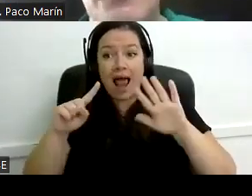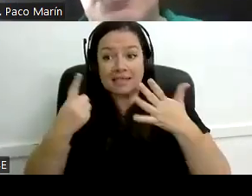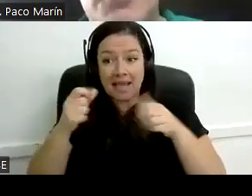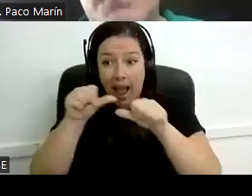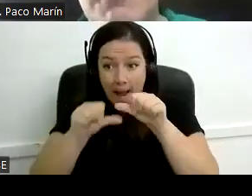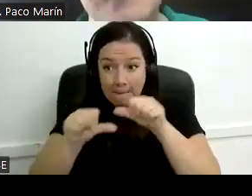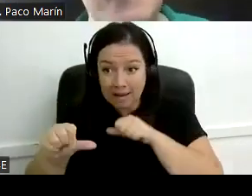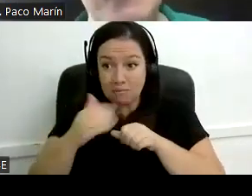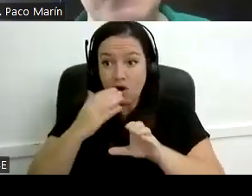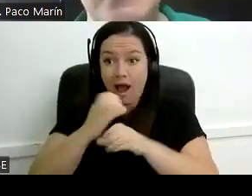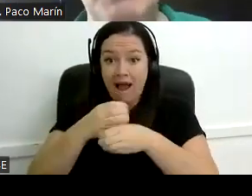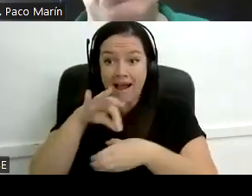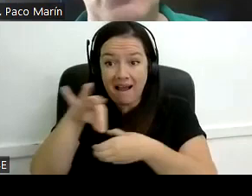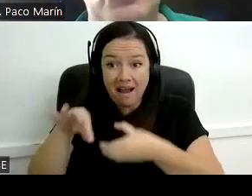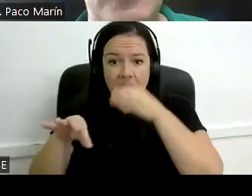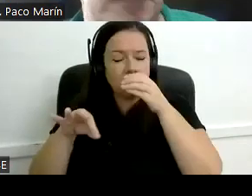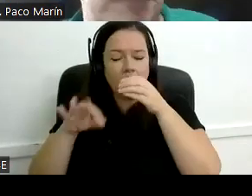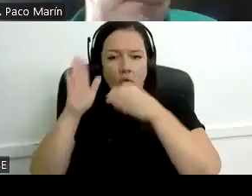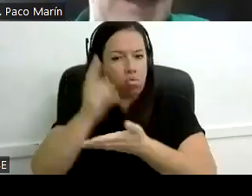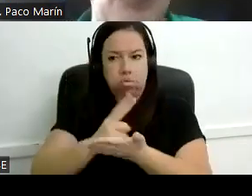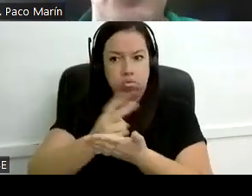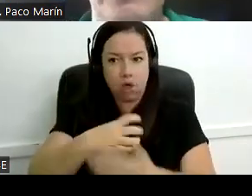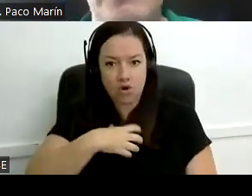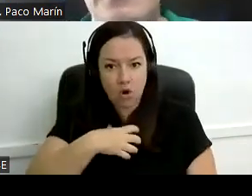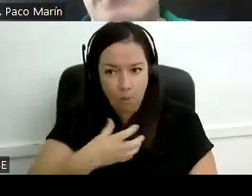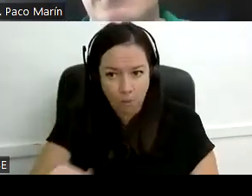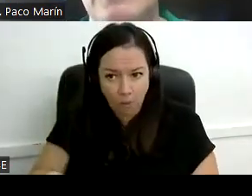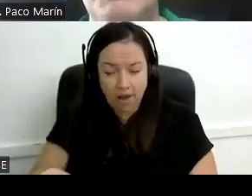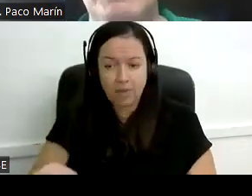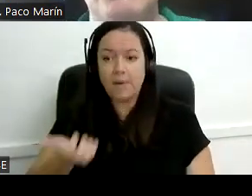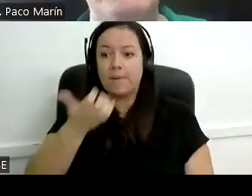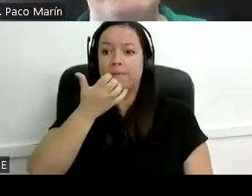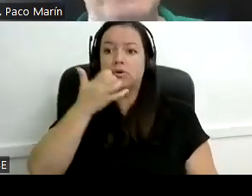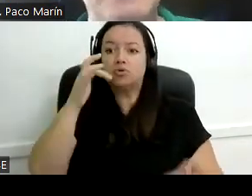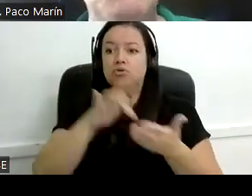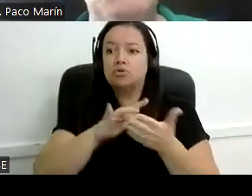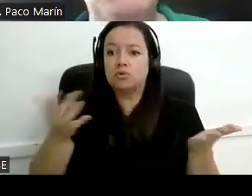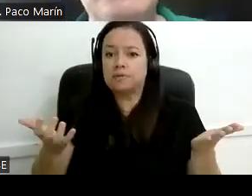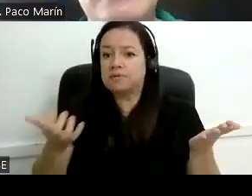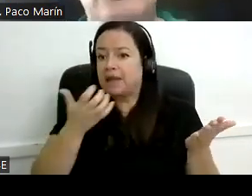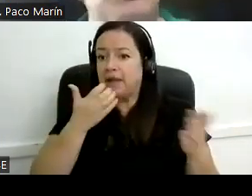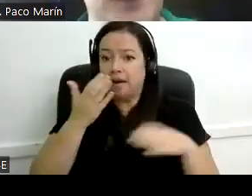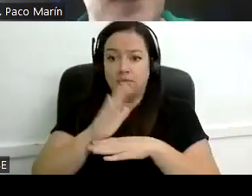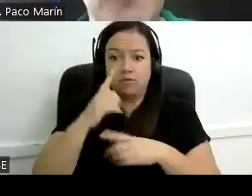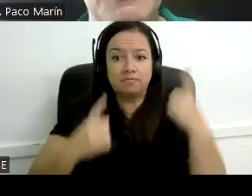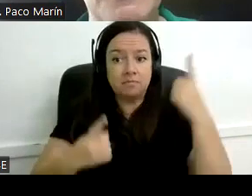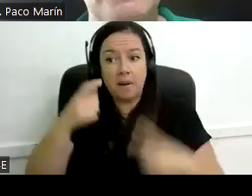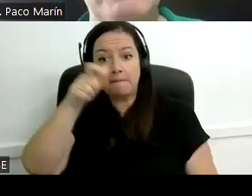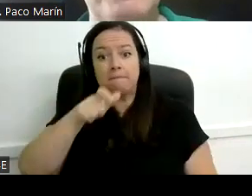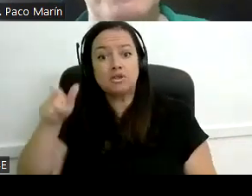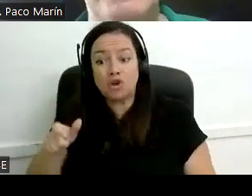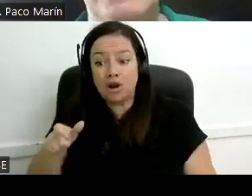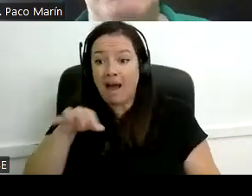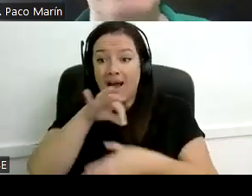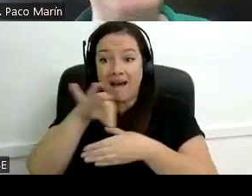mí me cuesta dormir una barbaridad. Hay personas, en mi caso podría servir de ejemplo, ¿no? Que somos especialmente